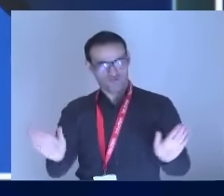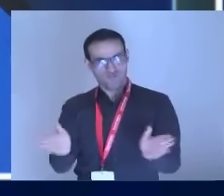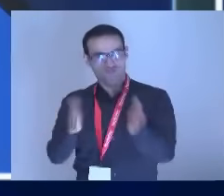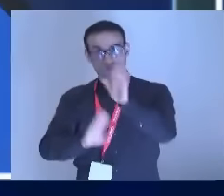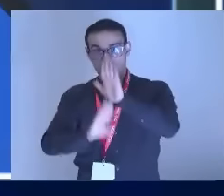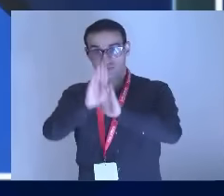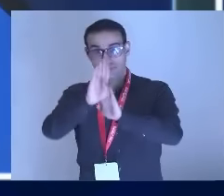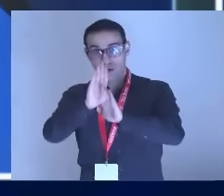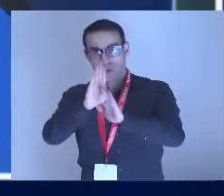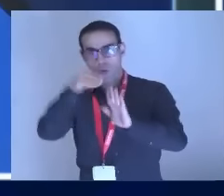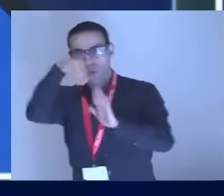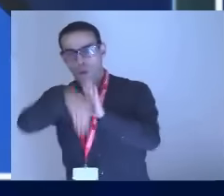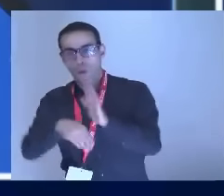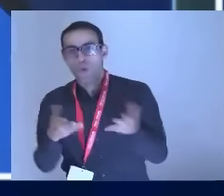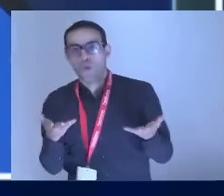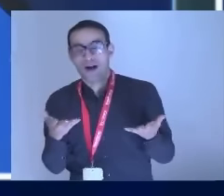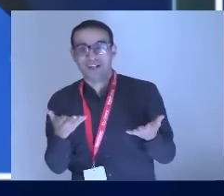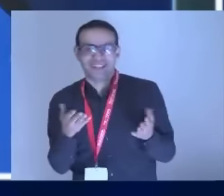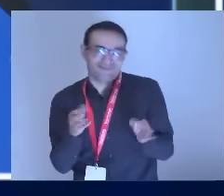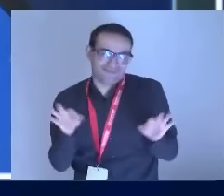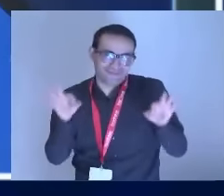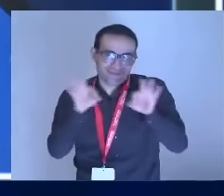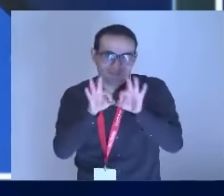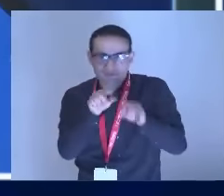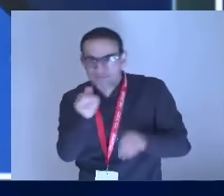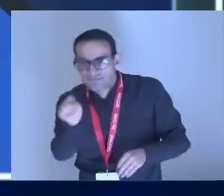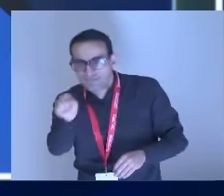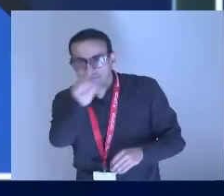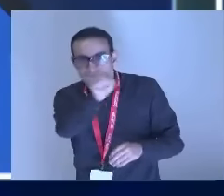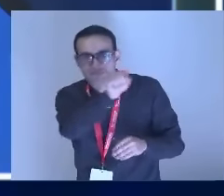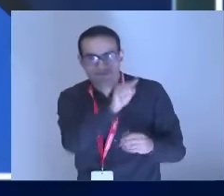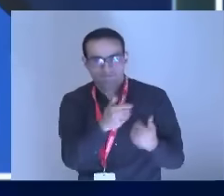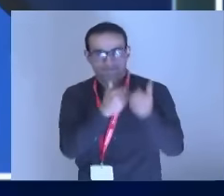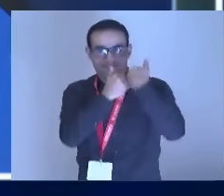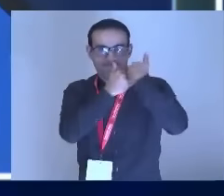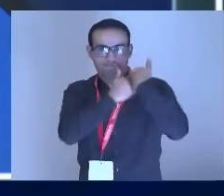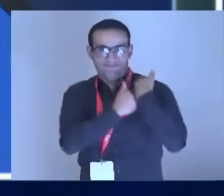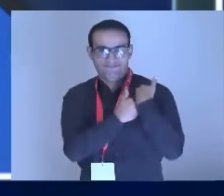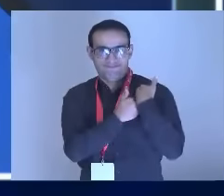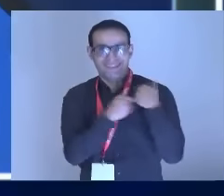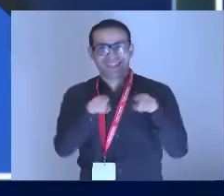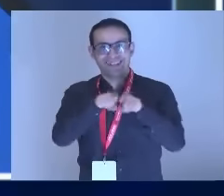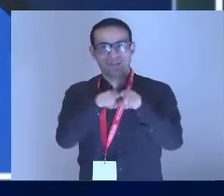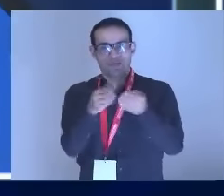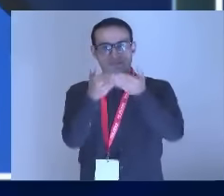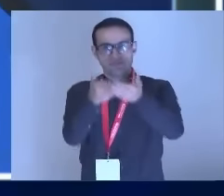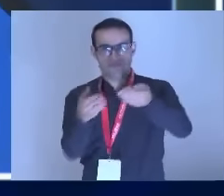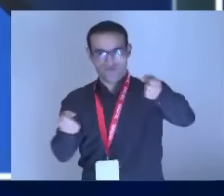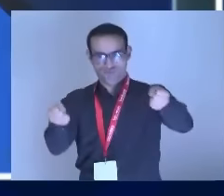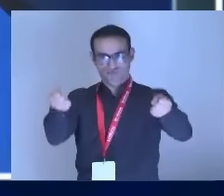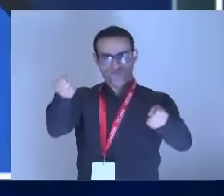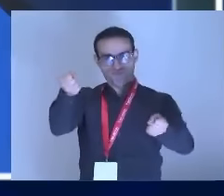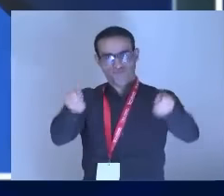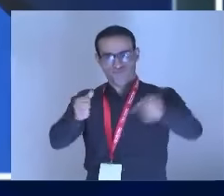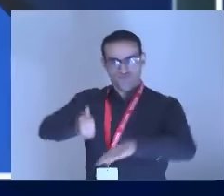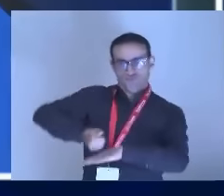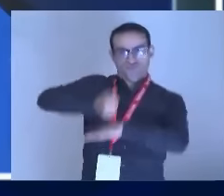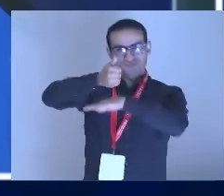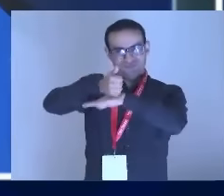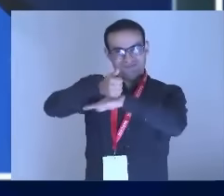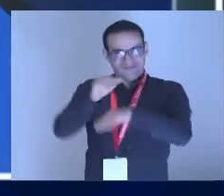ustedes nosotros los dueños de ese destino somos los capitanes como decía chor